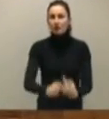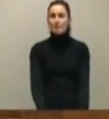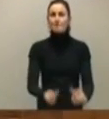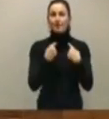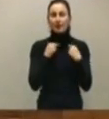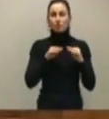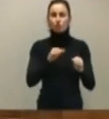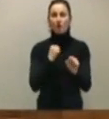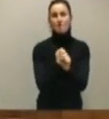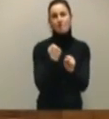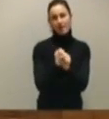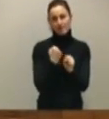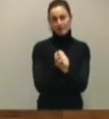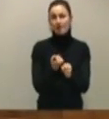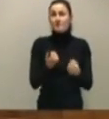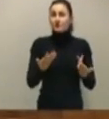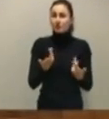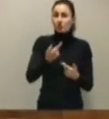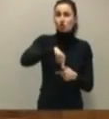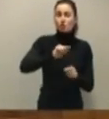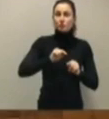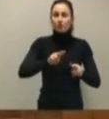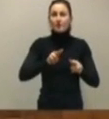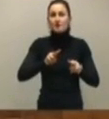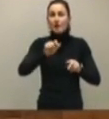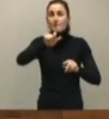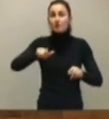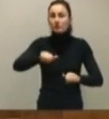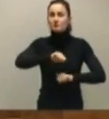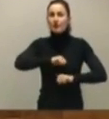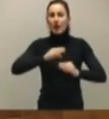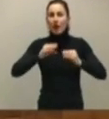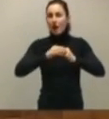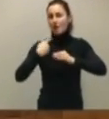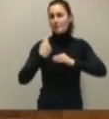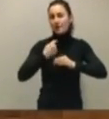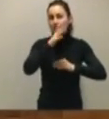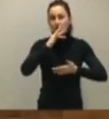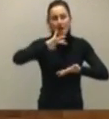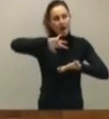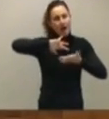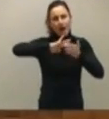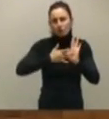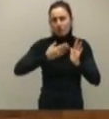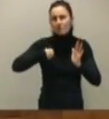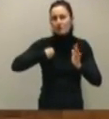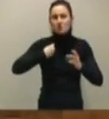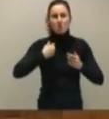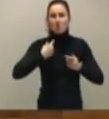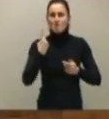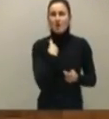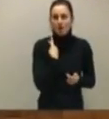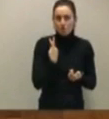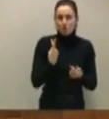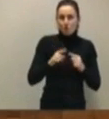su empleabilidad. Nos hemos situado en la óptica de los que están esperando el salario social porque han agotado todas las prestaciones